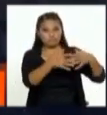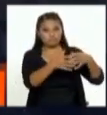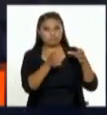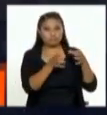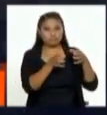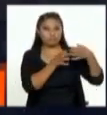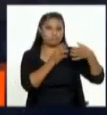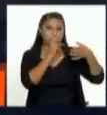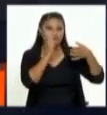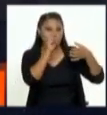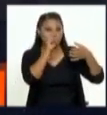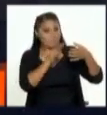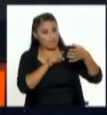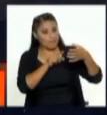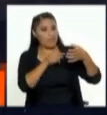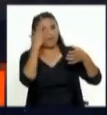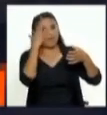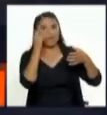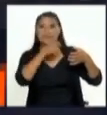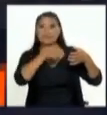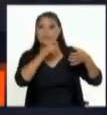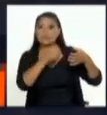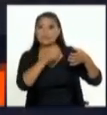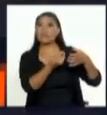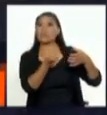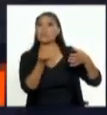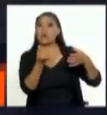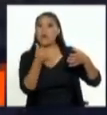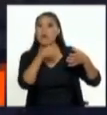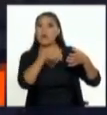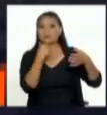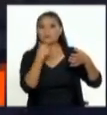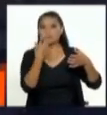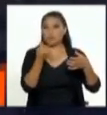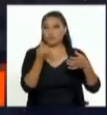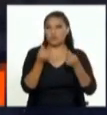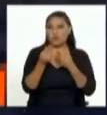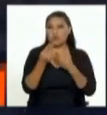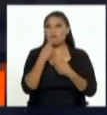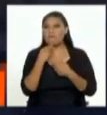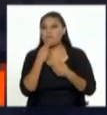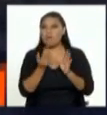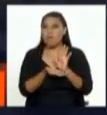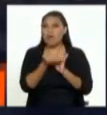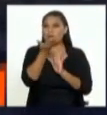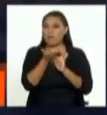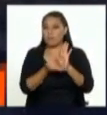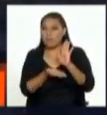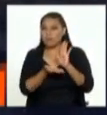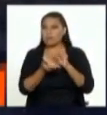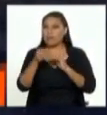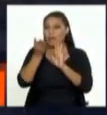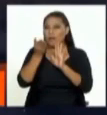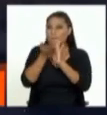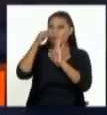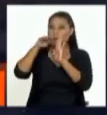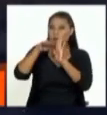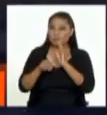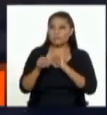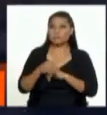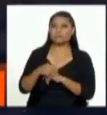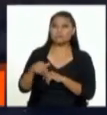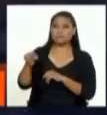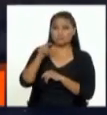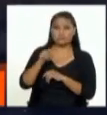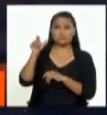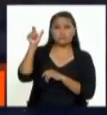ya comprarlo y saber qué es lo que estamos dándole a nuestros pequeños. Y el televidente ya sabe que hay productos altos en azúcar,